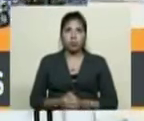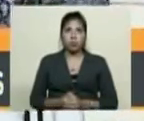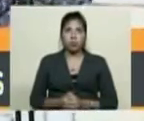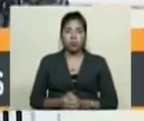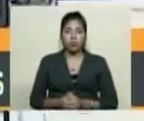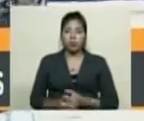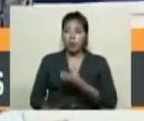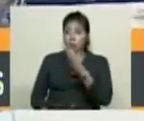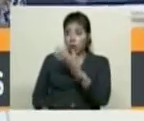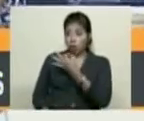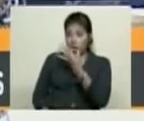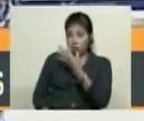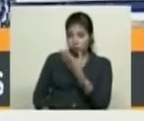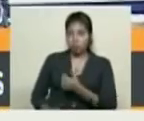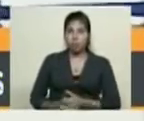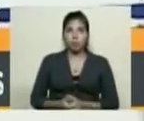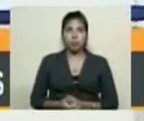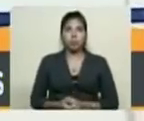Buenas tardes, presidente.